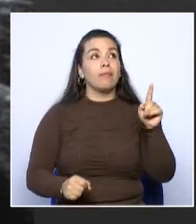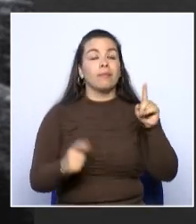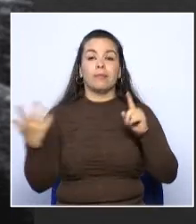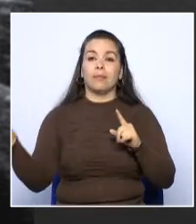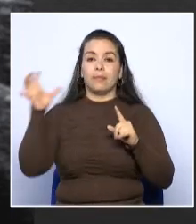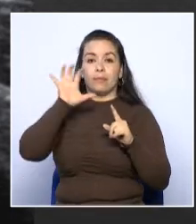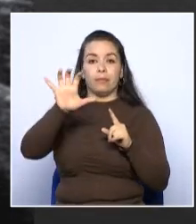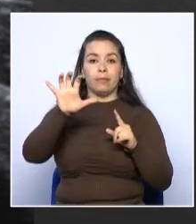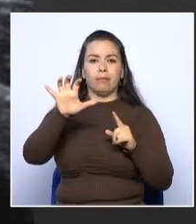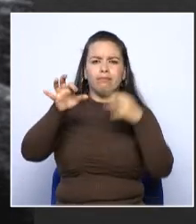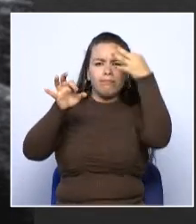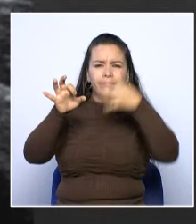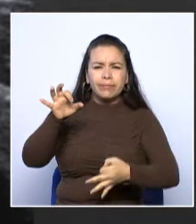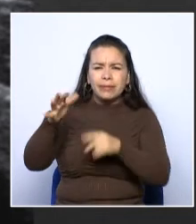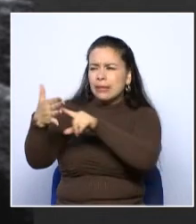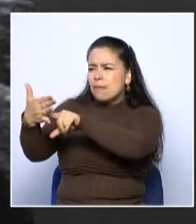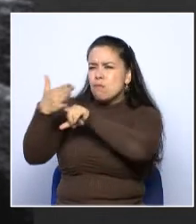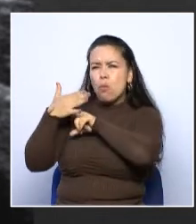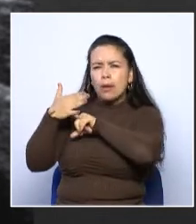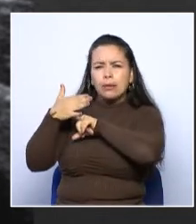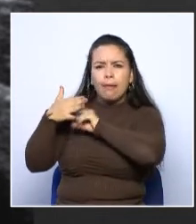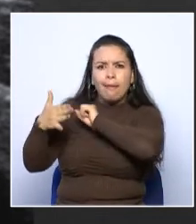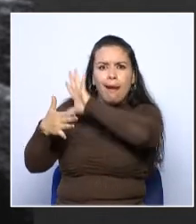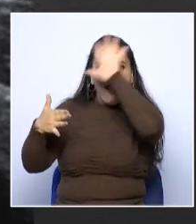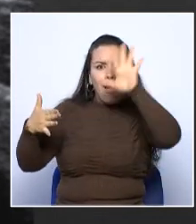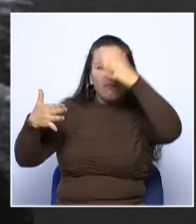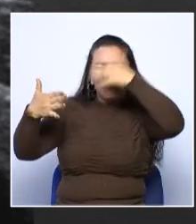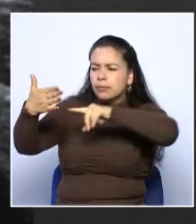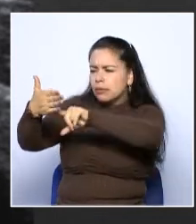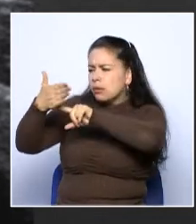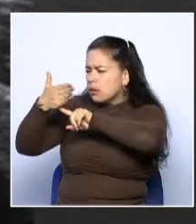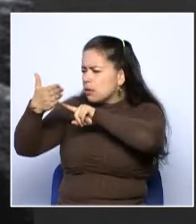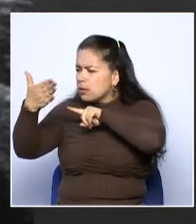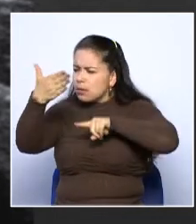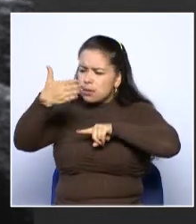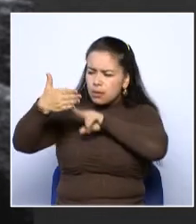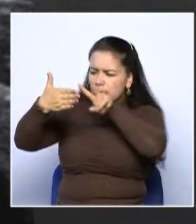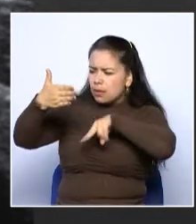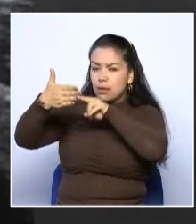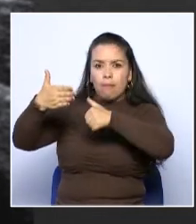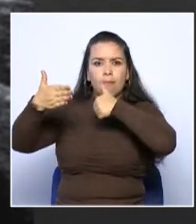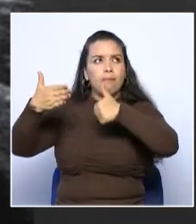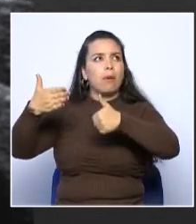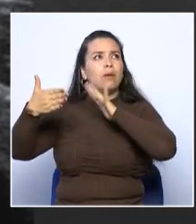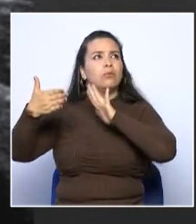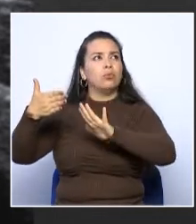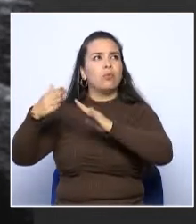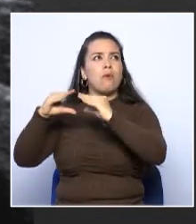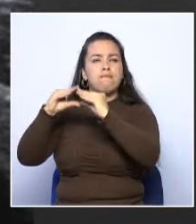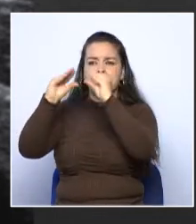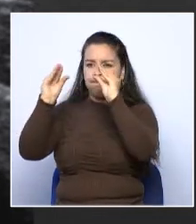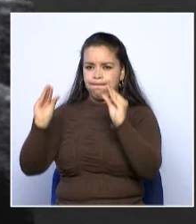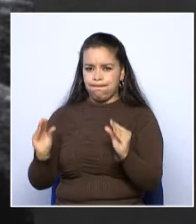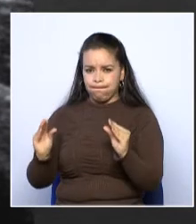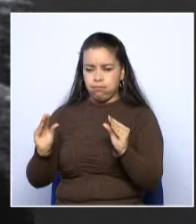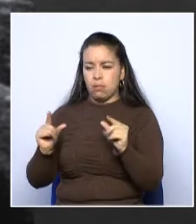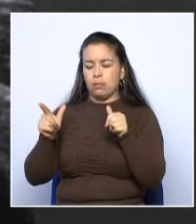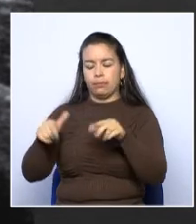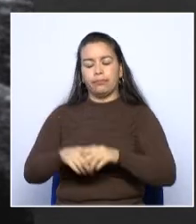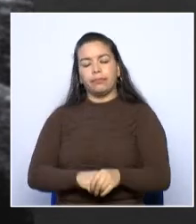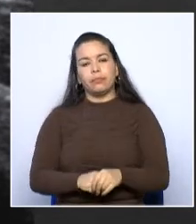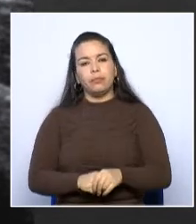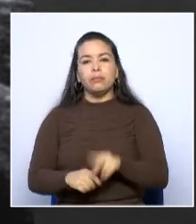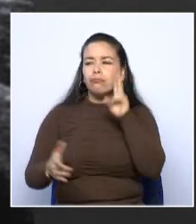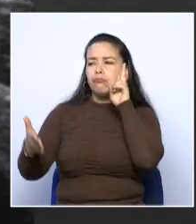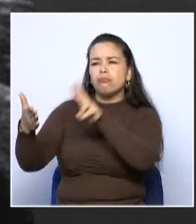la fidelidad, ¿sí? de un tendón como el subescapular, en un corte sagital y en un coronal. ¿Qué se puede